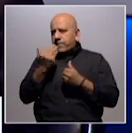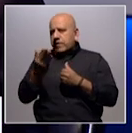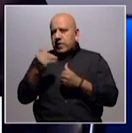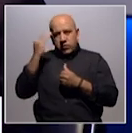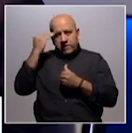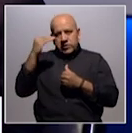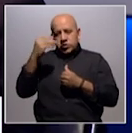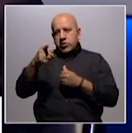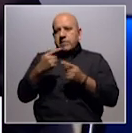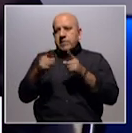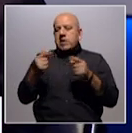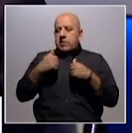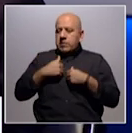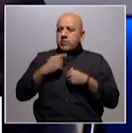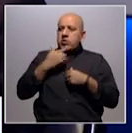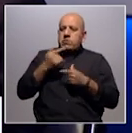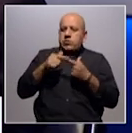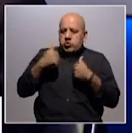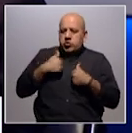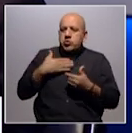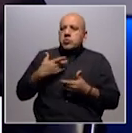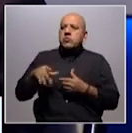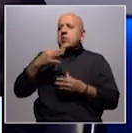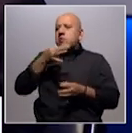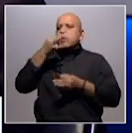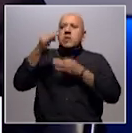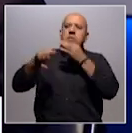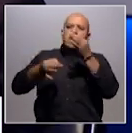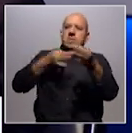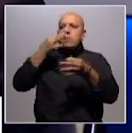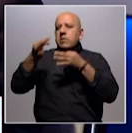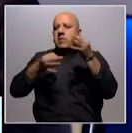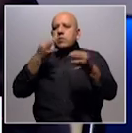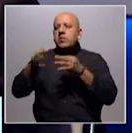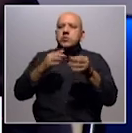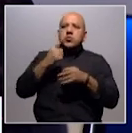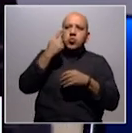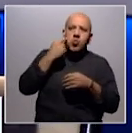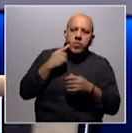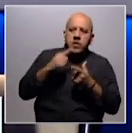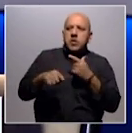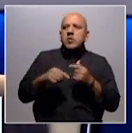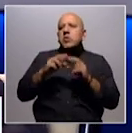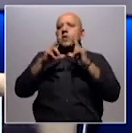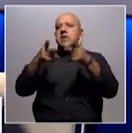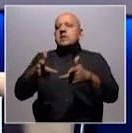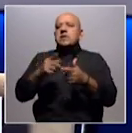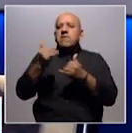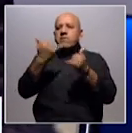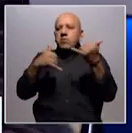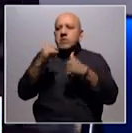mí me ha pasado de estar dando una clase de estar hablando a veces en términos numéricos tirar algunos datos